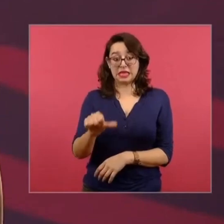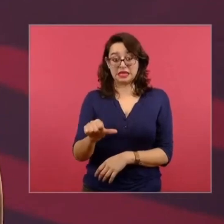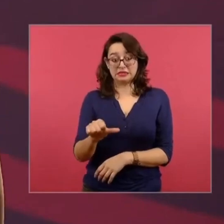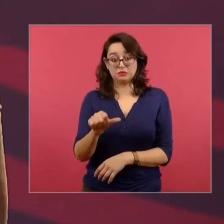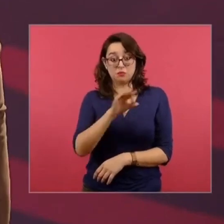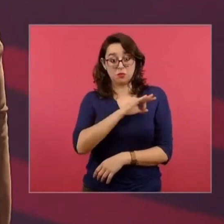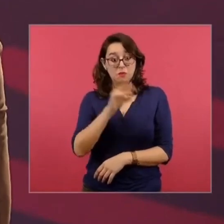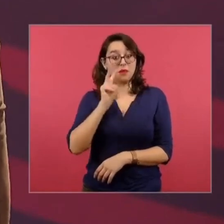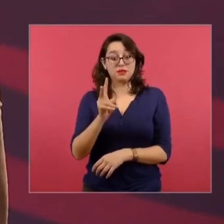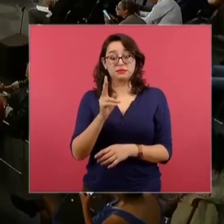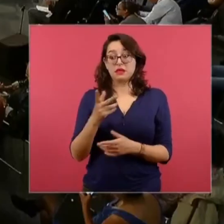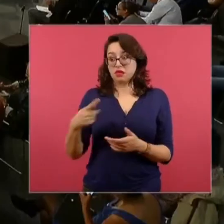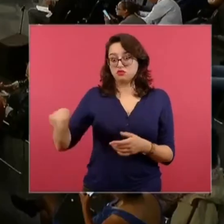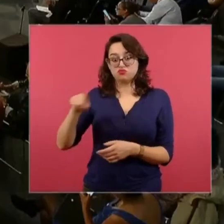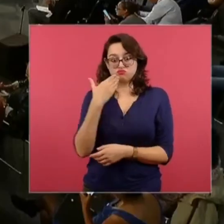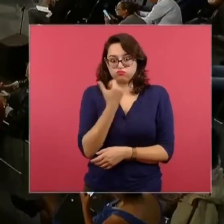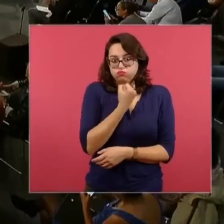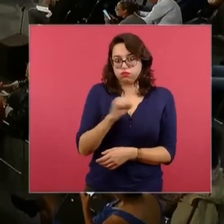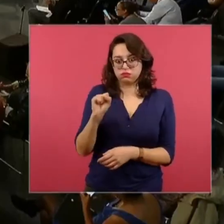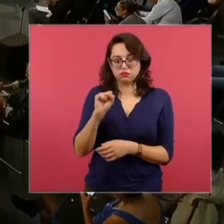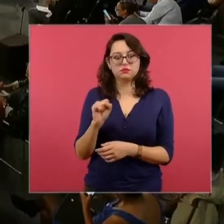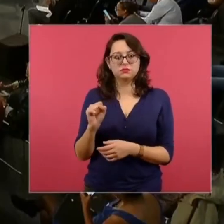observan. De esos